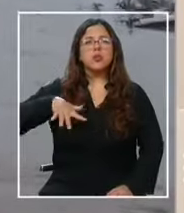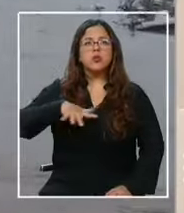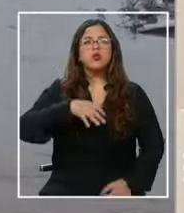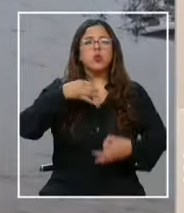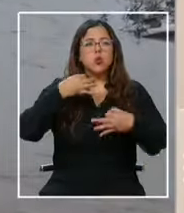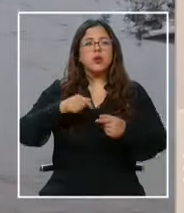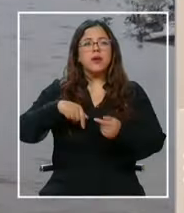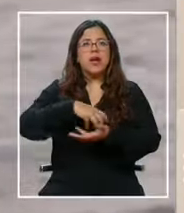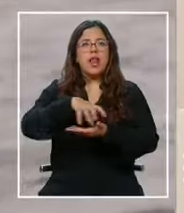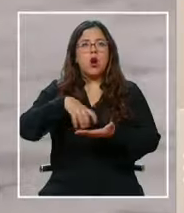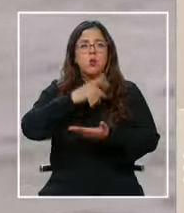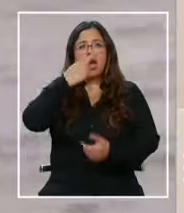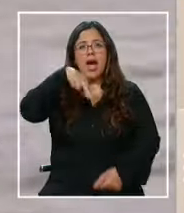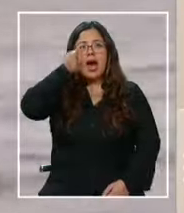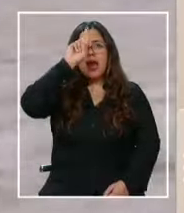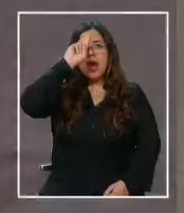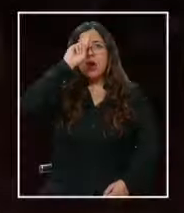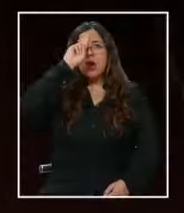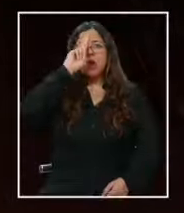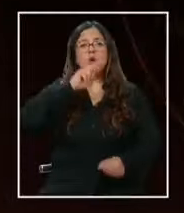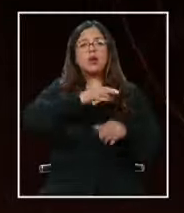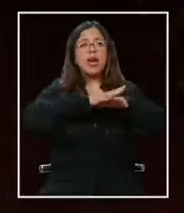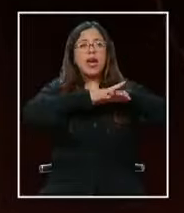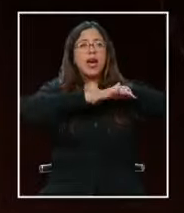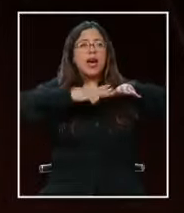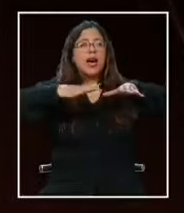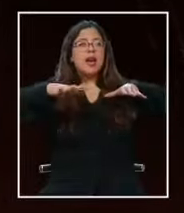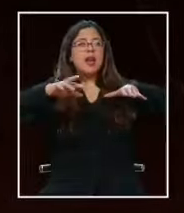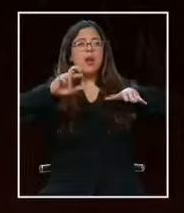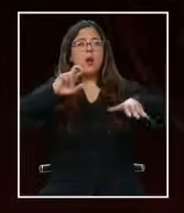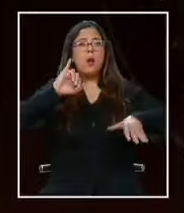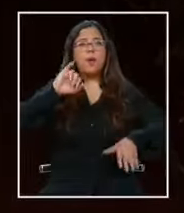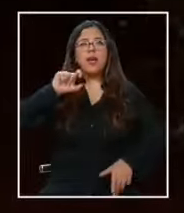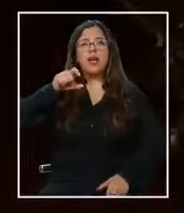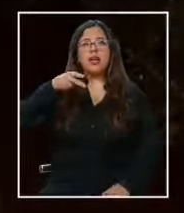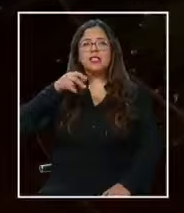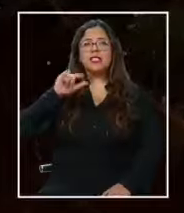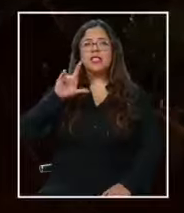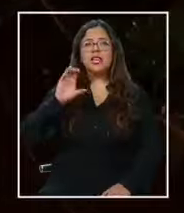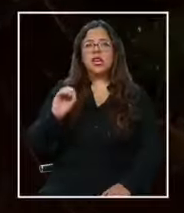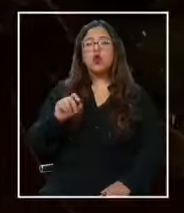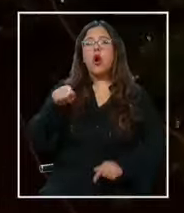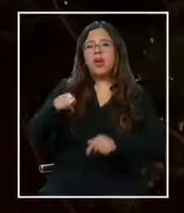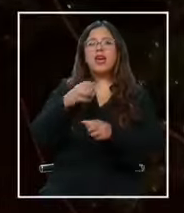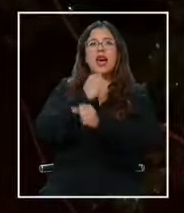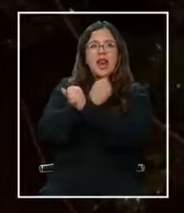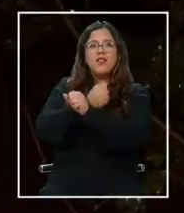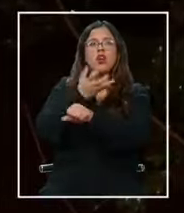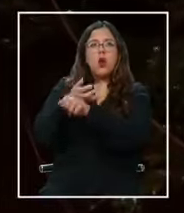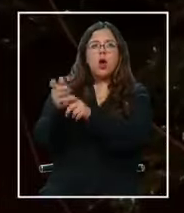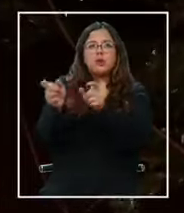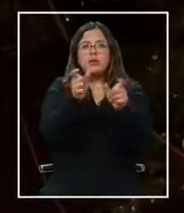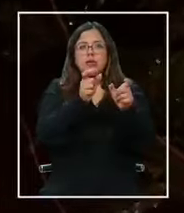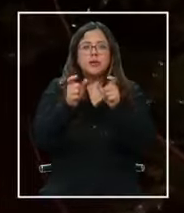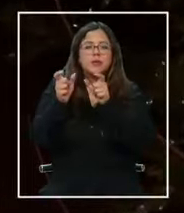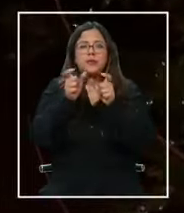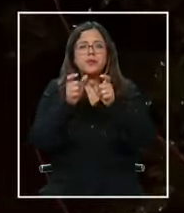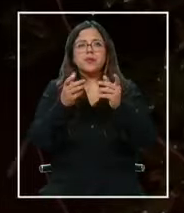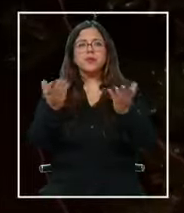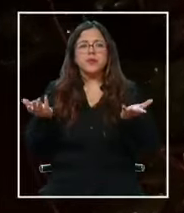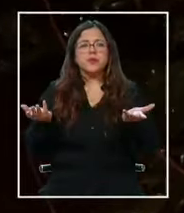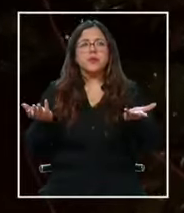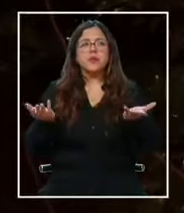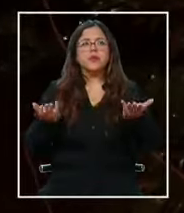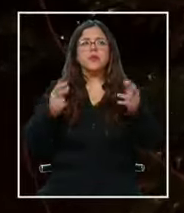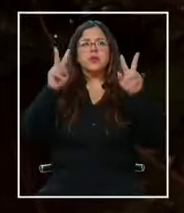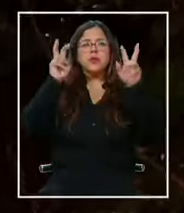se registra acá en la comuna de Arauco, en el río Pichilo, con esta amenaza de desborde. De hecho, está Carabineros resguardando en ambos costados del camino